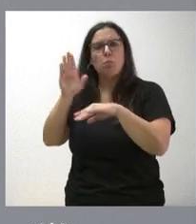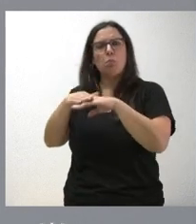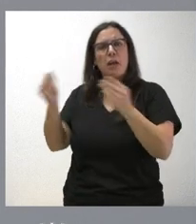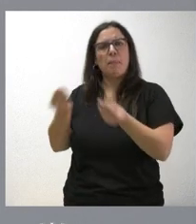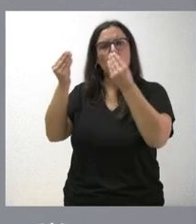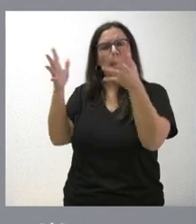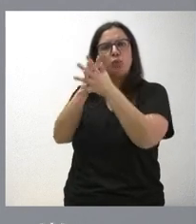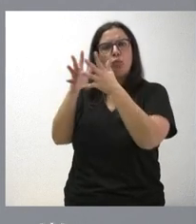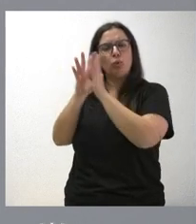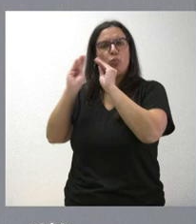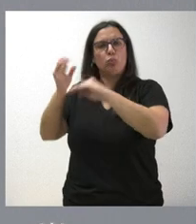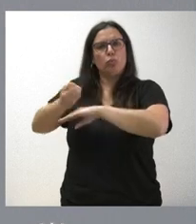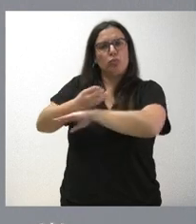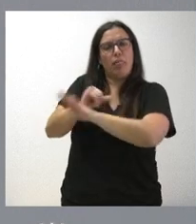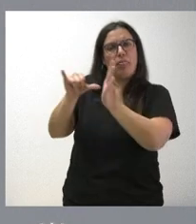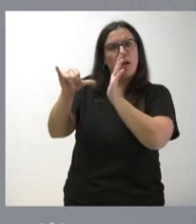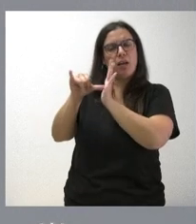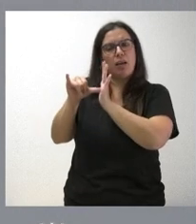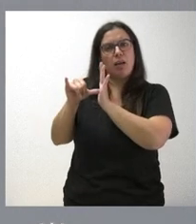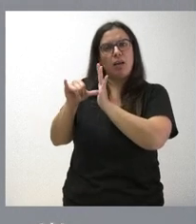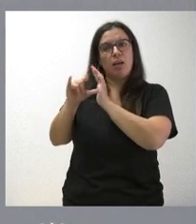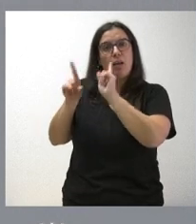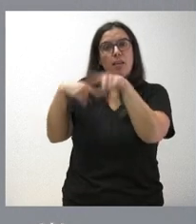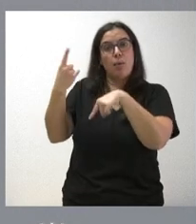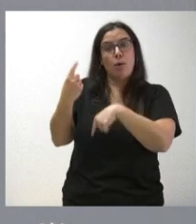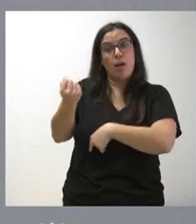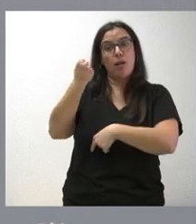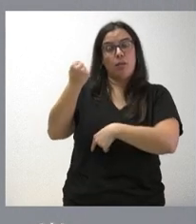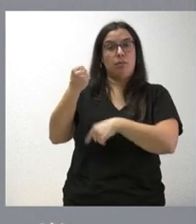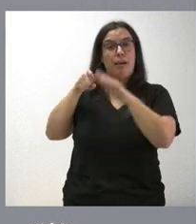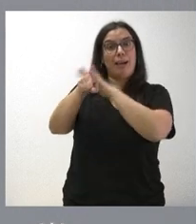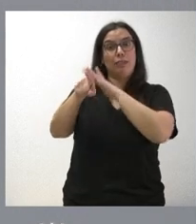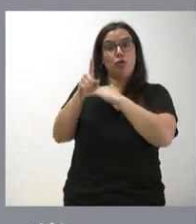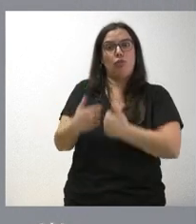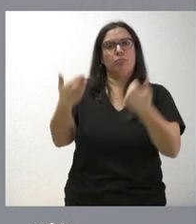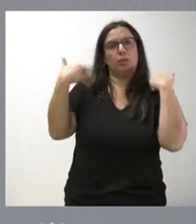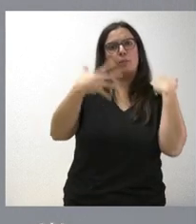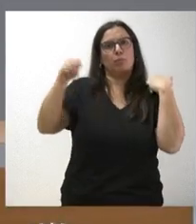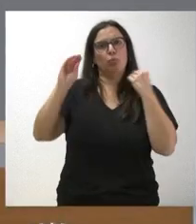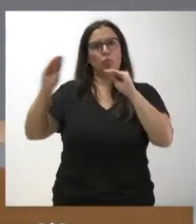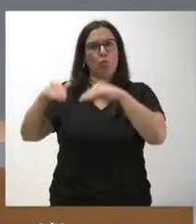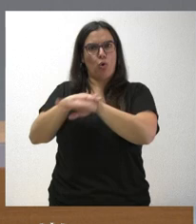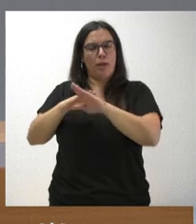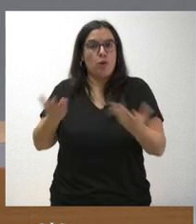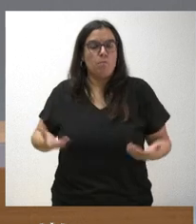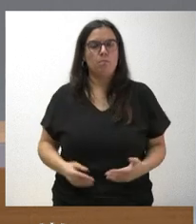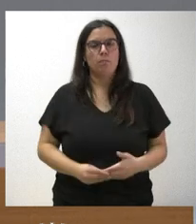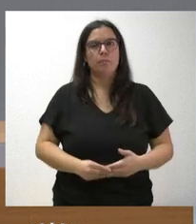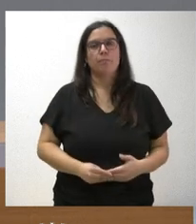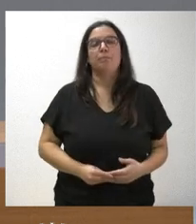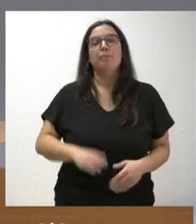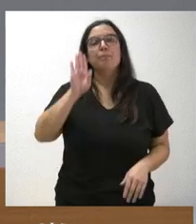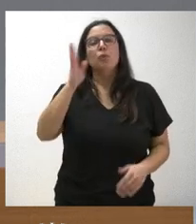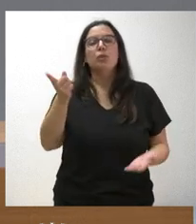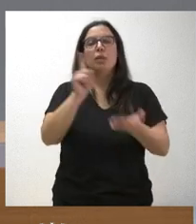infraestructuras en materia de ferrocariles de cercanía que luego se van a acceder para que sean gestionados en una comunidad Autónoma Sí buenas de nuevo e me